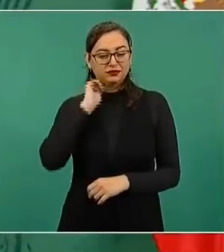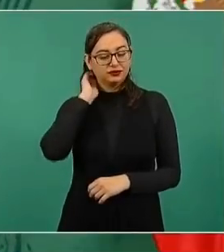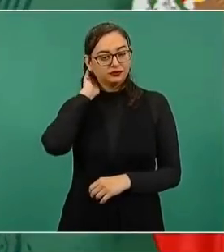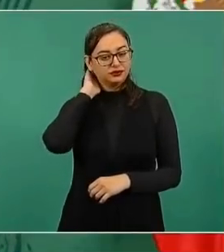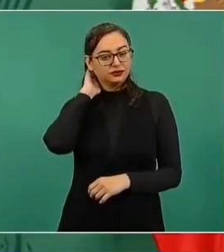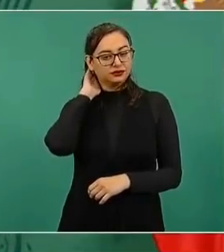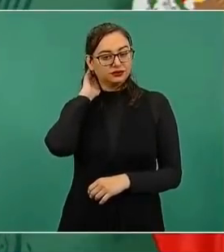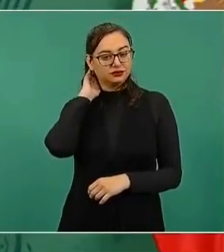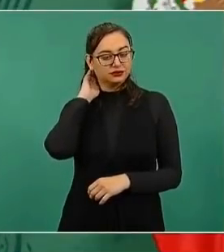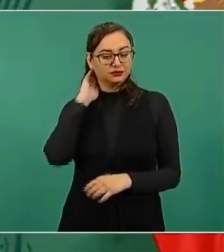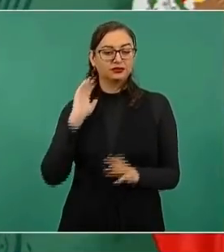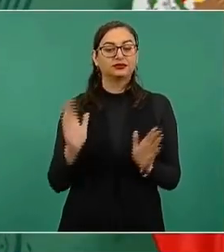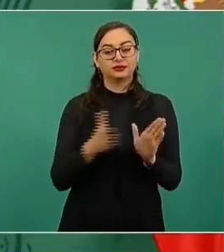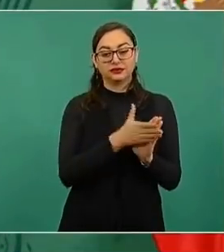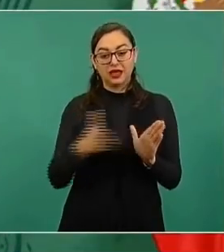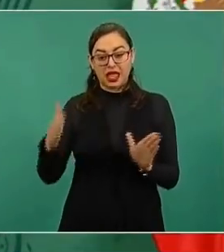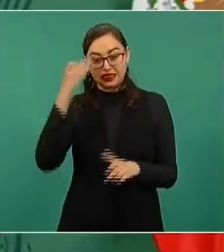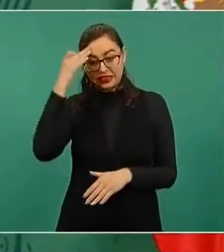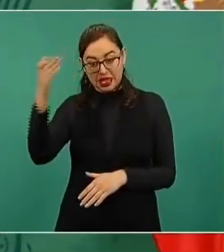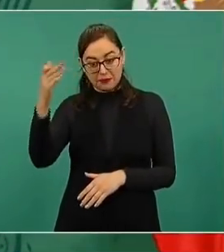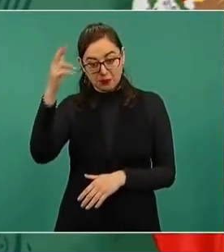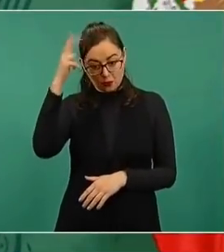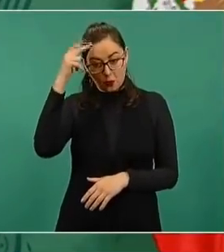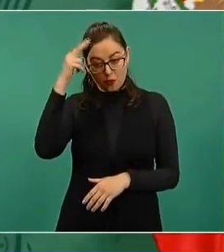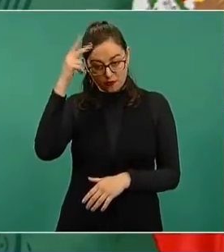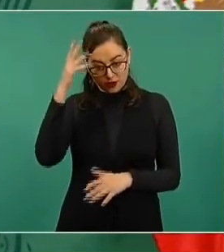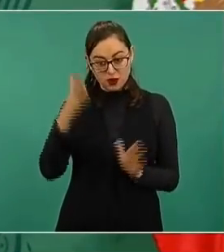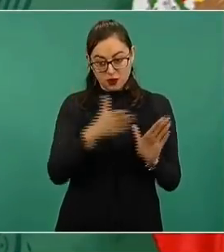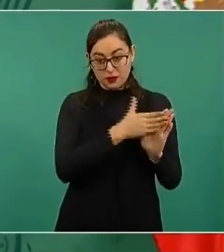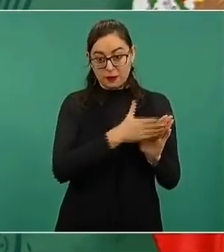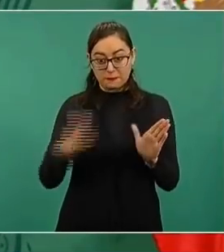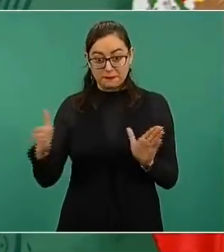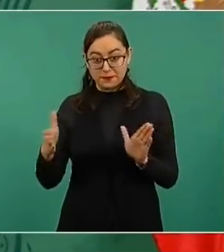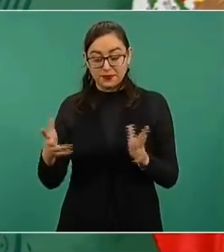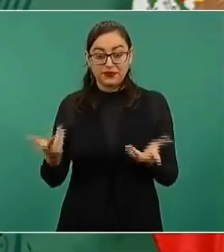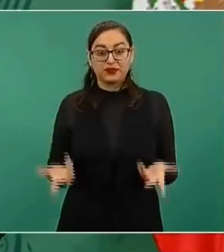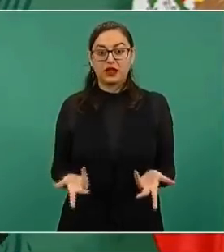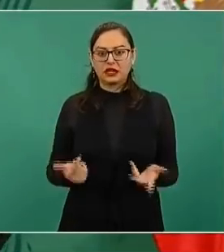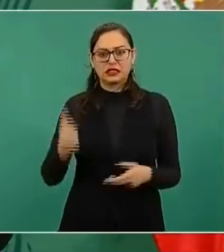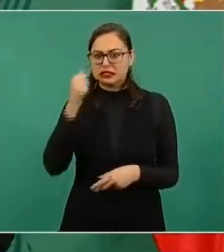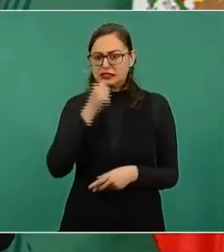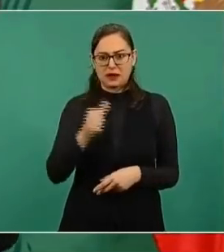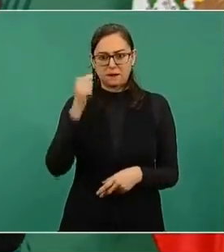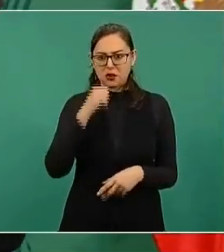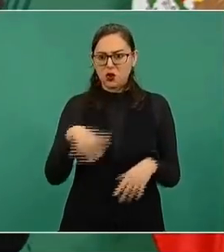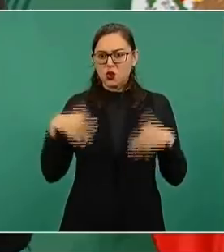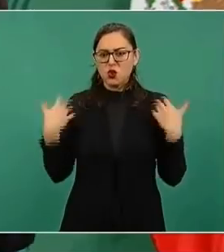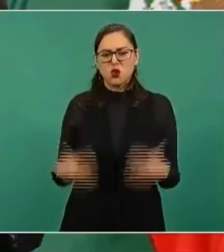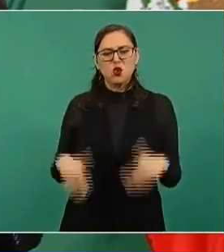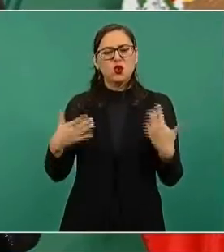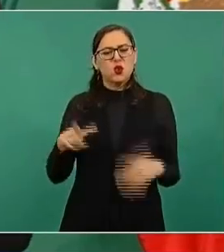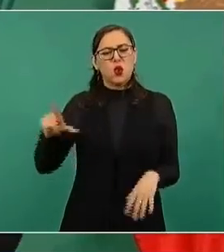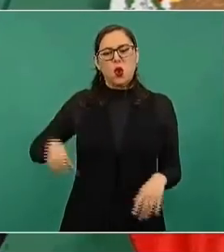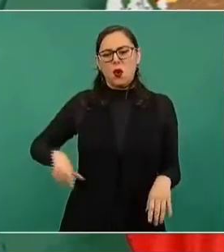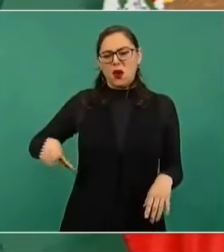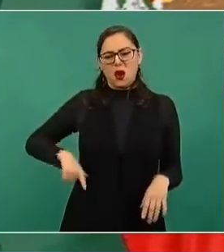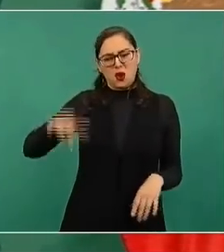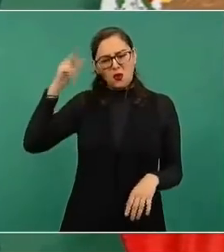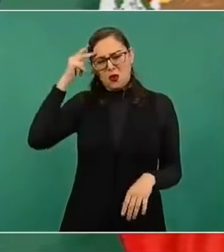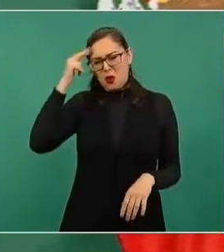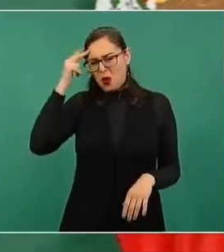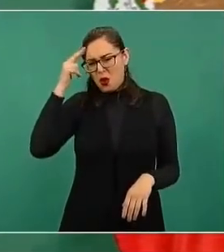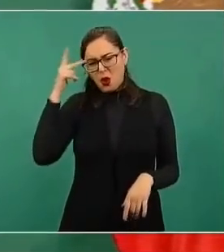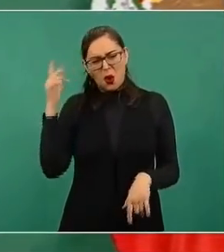¿no? Porque siempre suele decirse que era un gobierno honesto el de Porfirio Díaz, ¿no? Pues